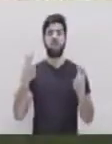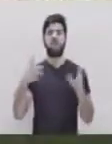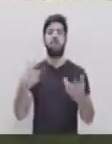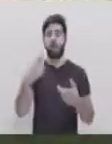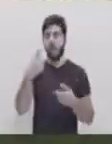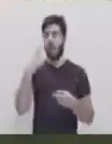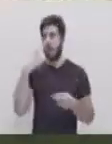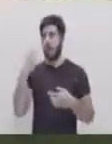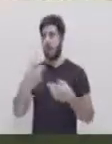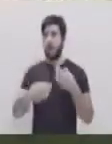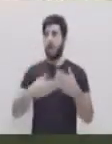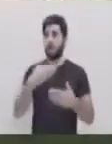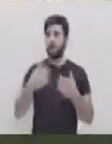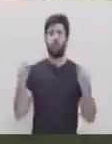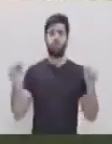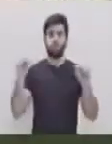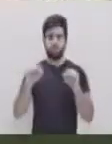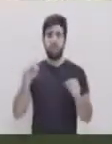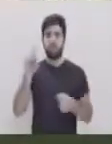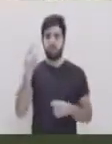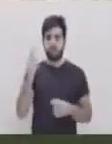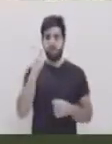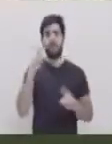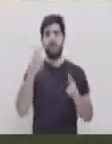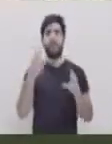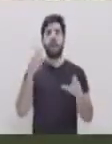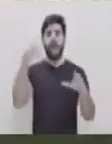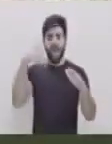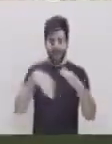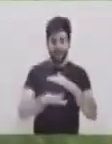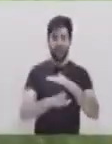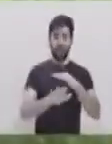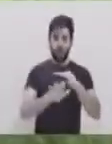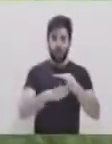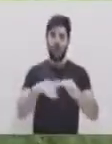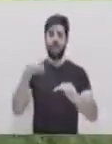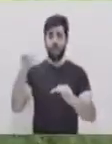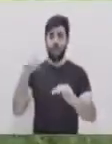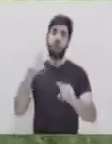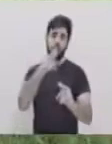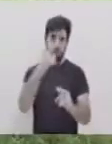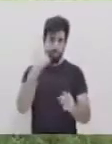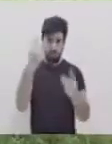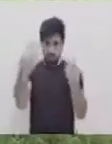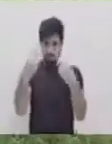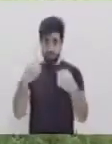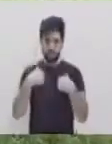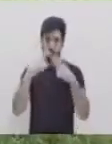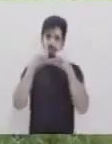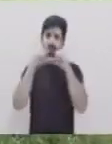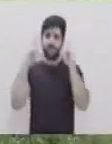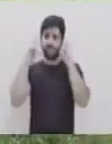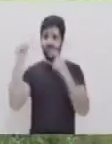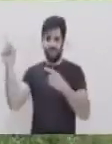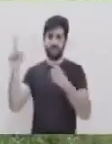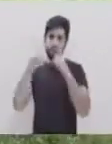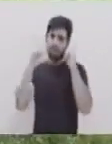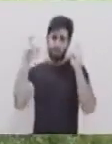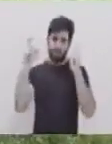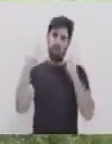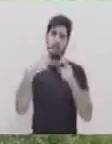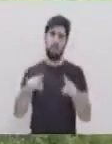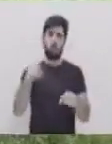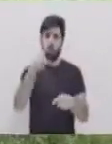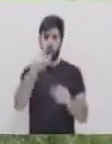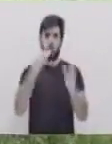espaciales. Lo primero que vamos a trabajar va a ser adentro y afuera. Yo tengo el uso de mascarilla porque estoy afuera, pero tú, que